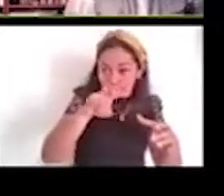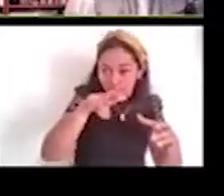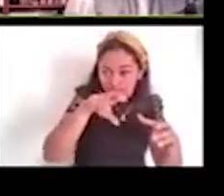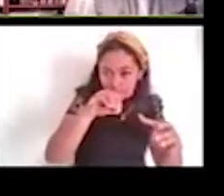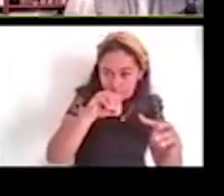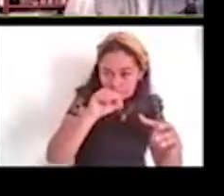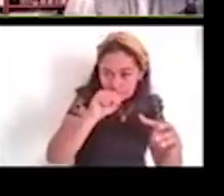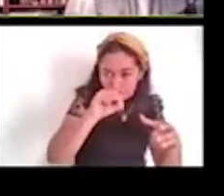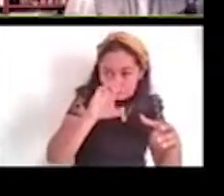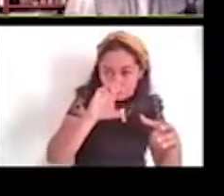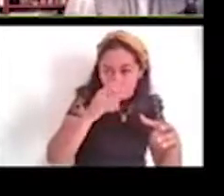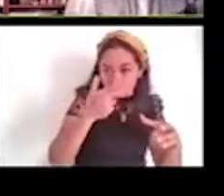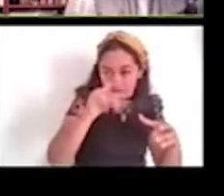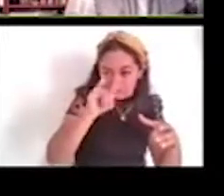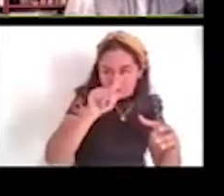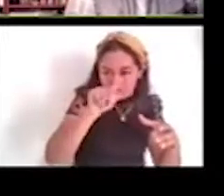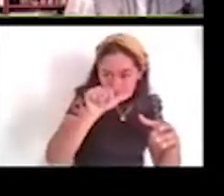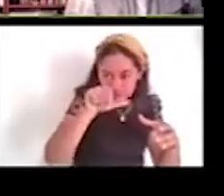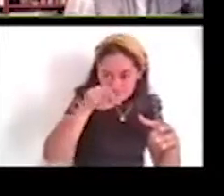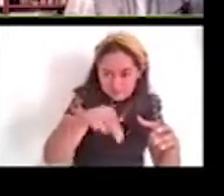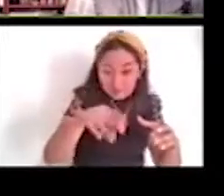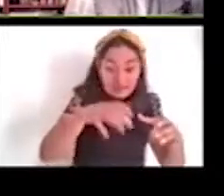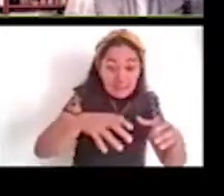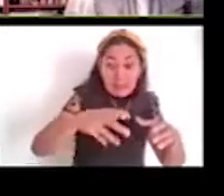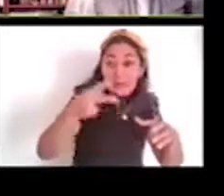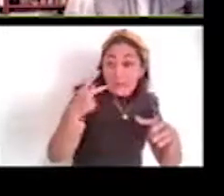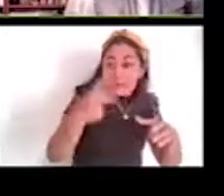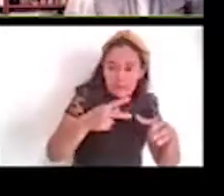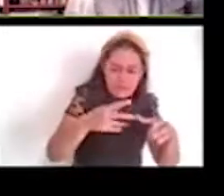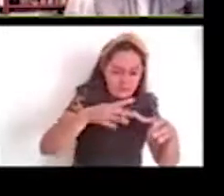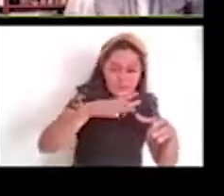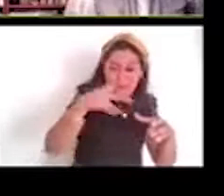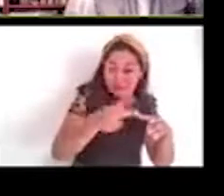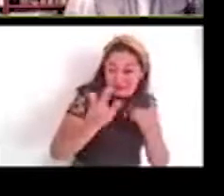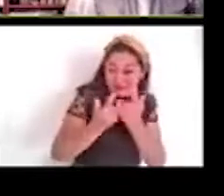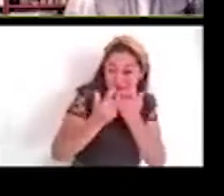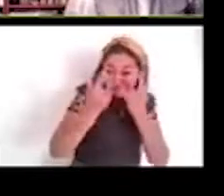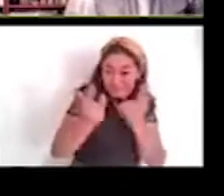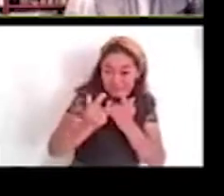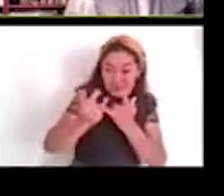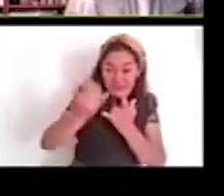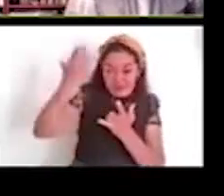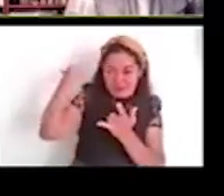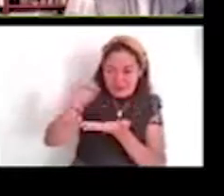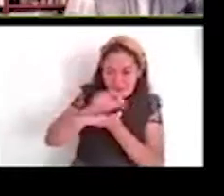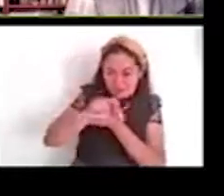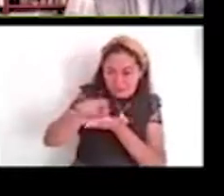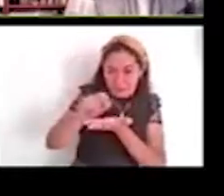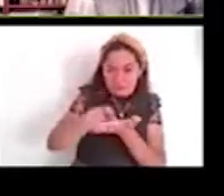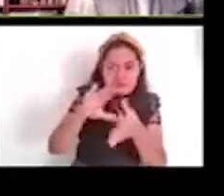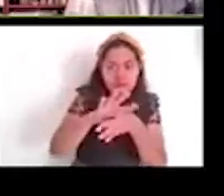referido por las fuentes, por las crónicas, como un portento de ciudad. Pero